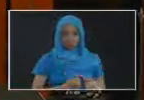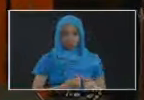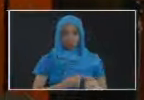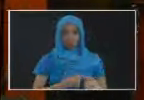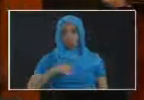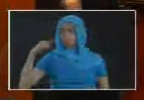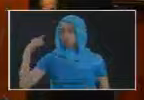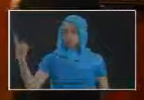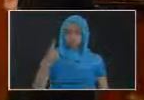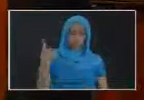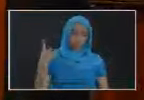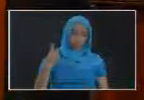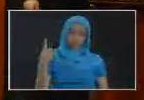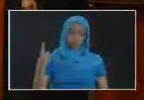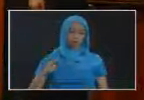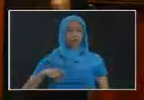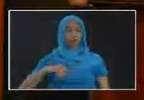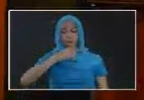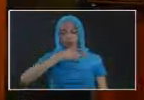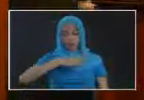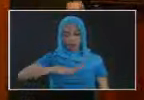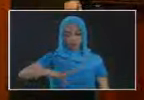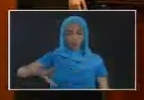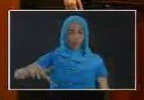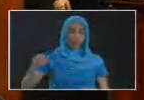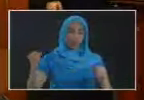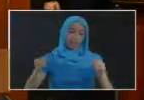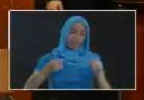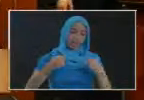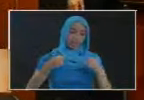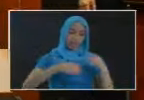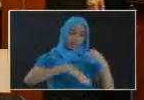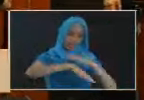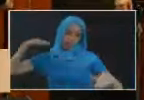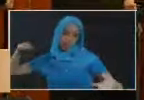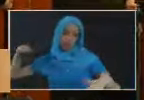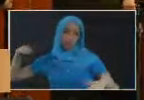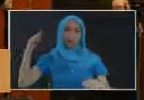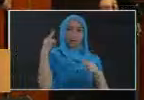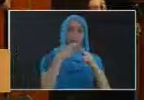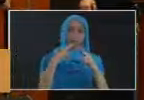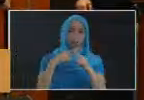Toda raíz de amargura la ha hecho fuera en el nombre de Jesús.